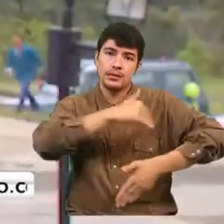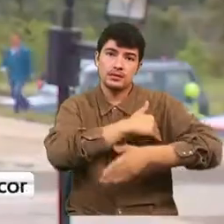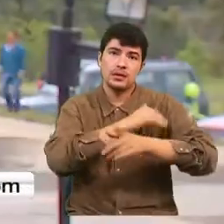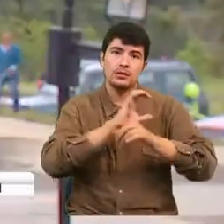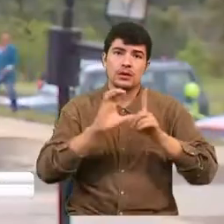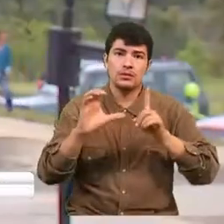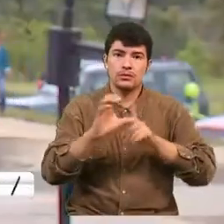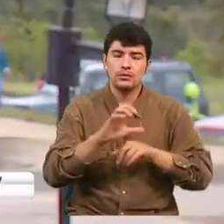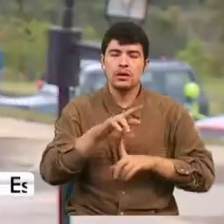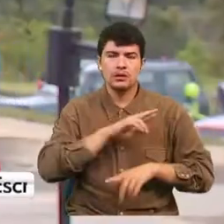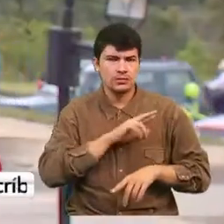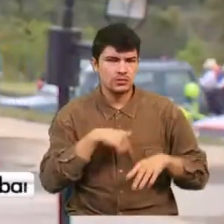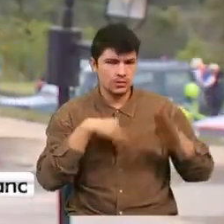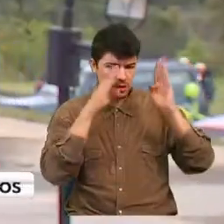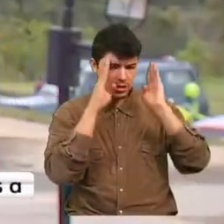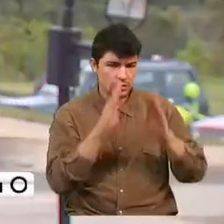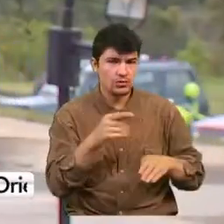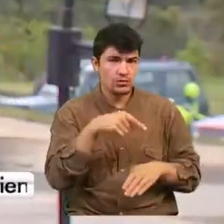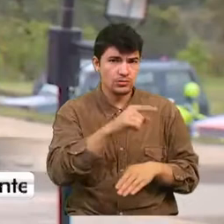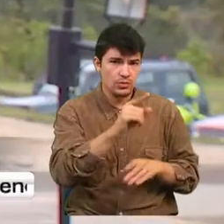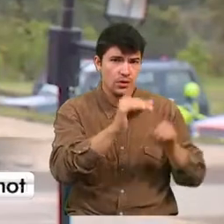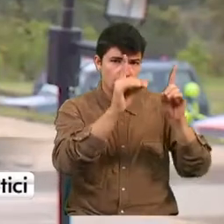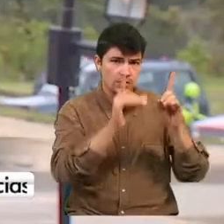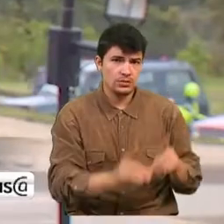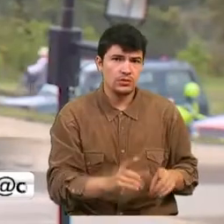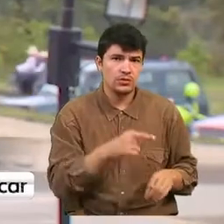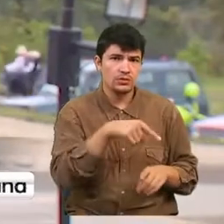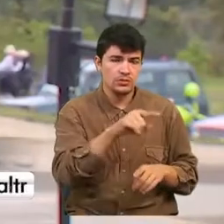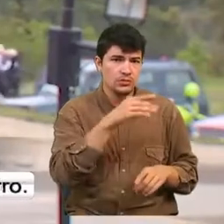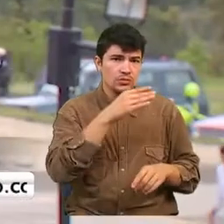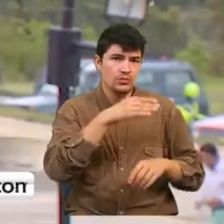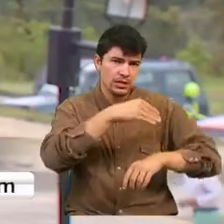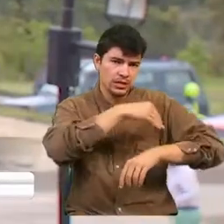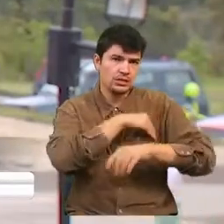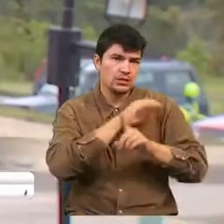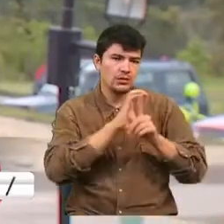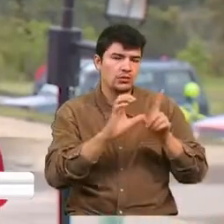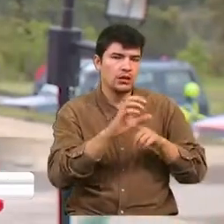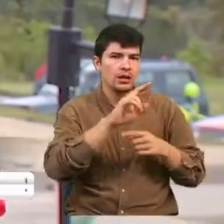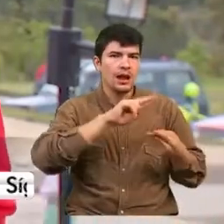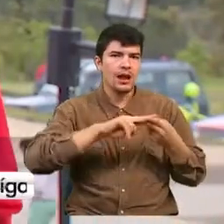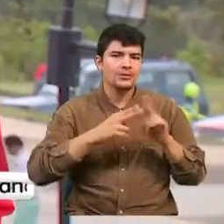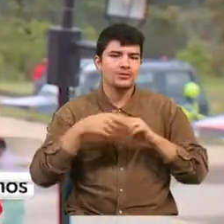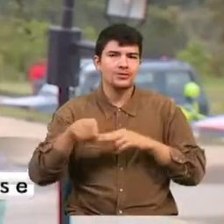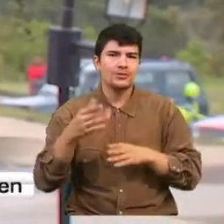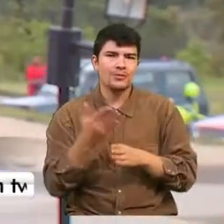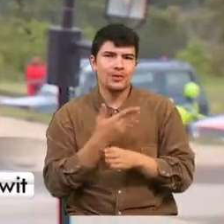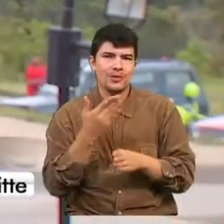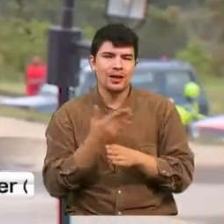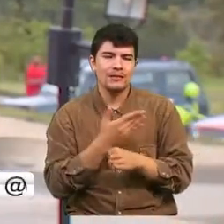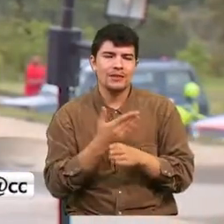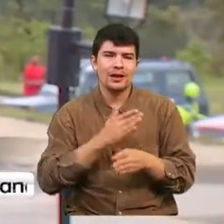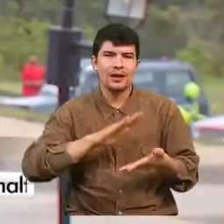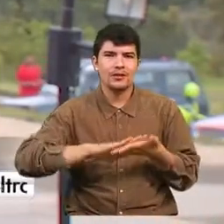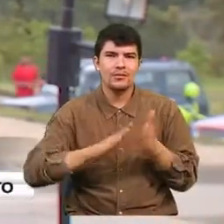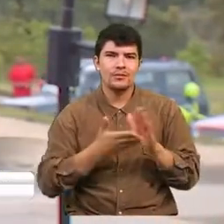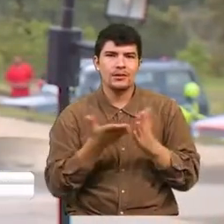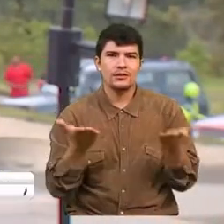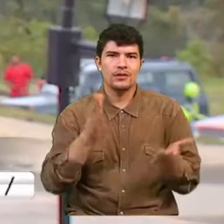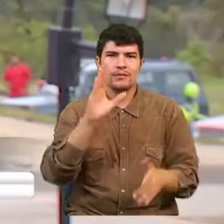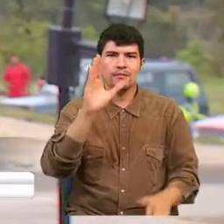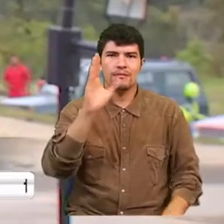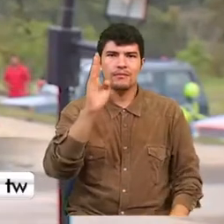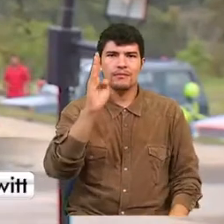Pues estaremos atentos a las determinaciones que hagan las autoridades con respecto a esta problemática que vive la gente en